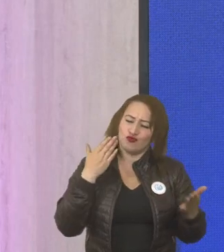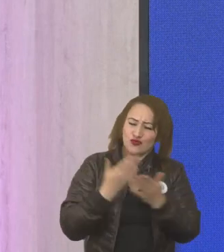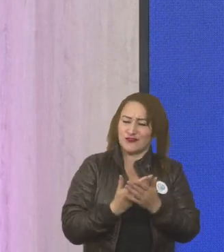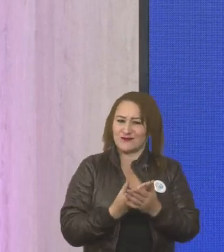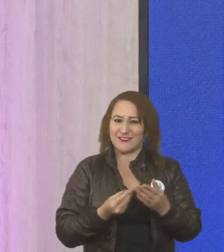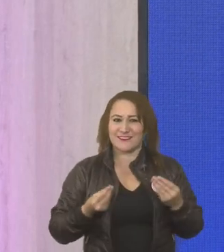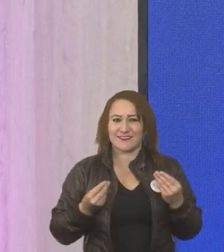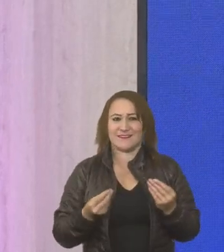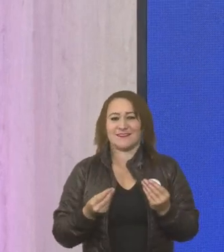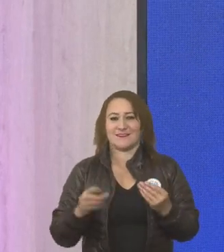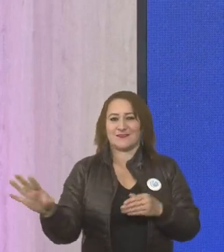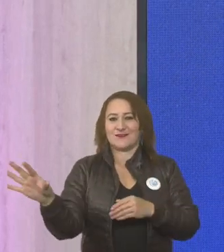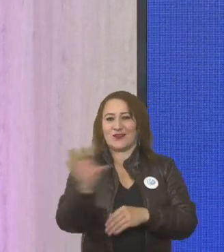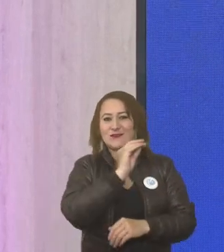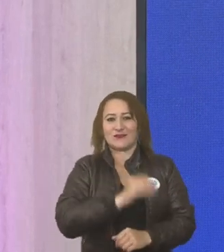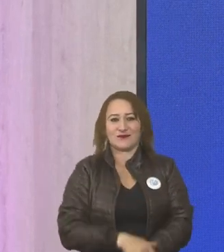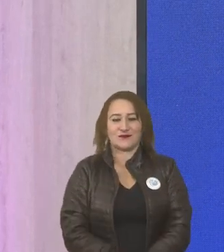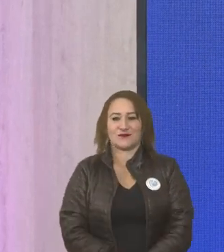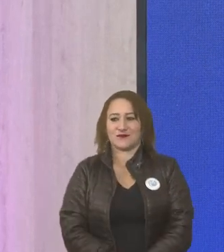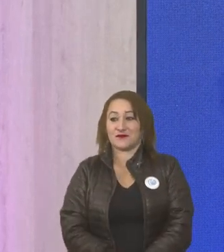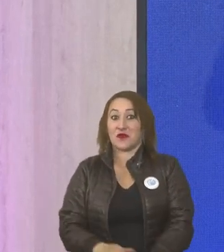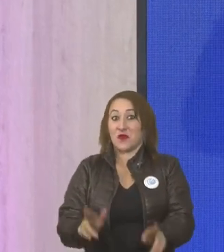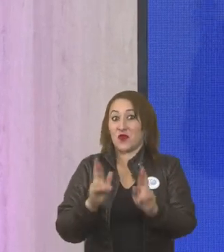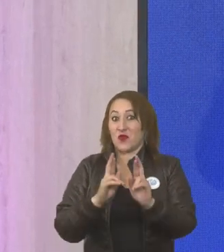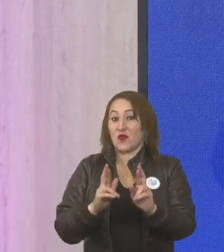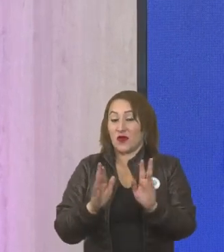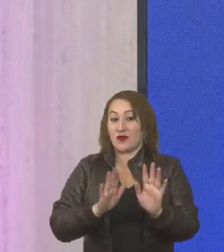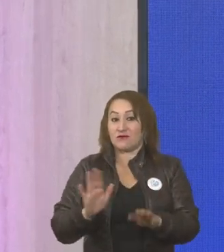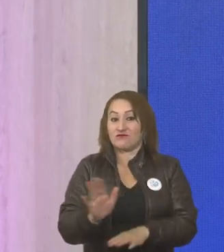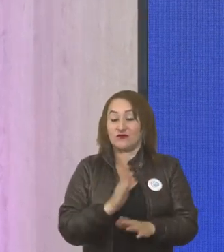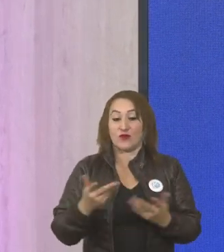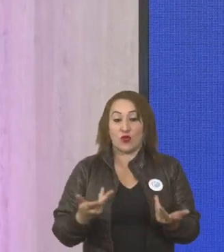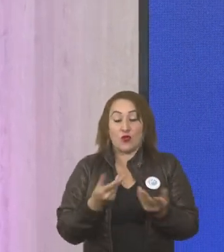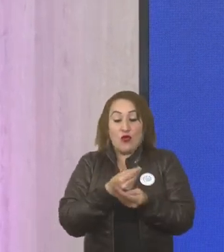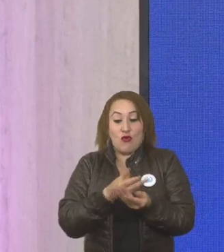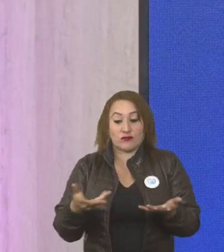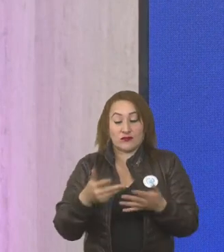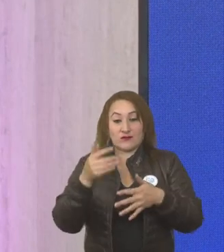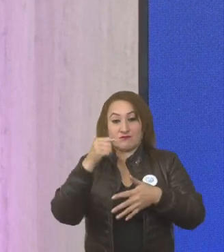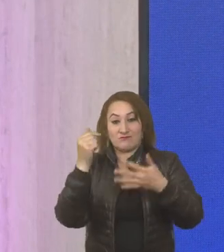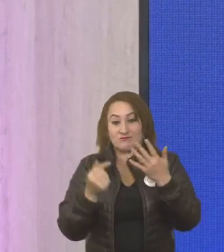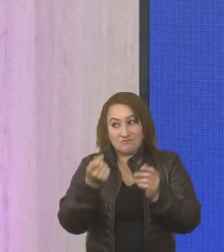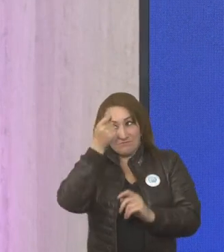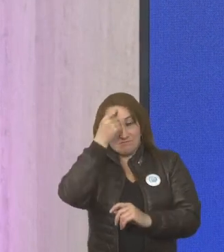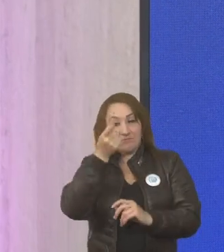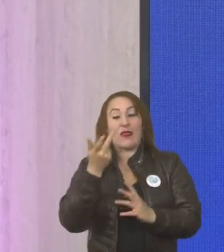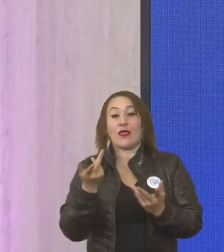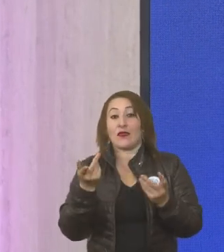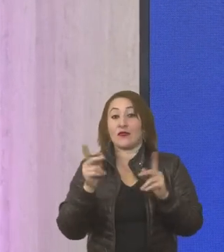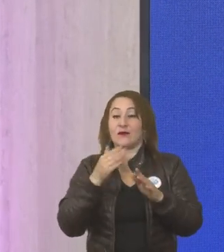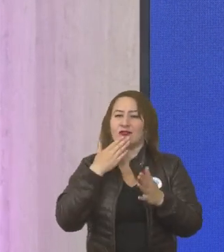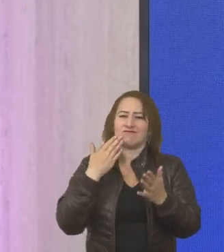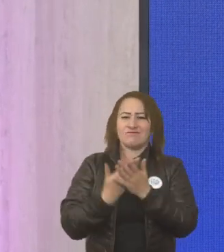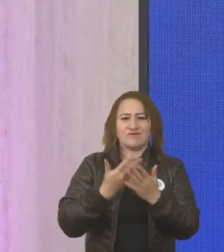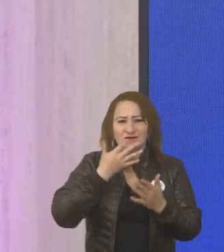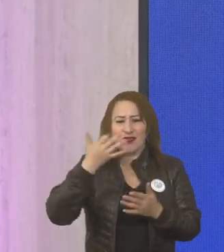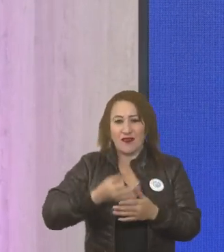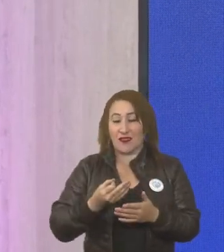Muchísimas gracias a todos. Espero que hayan quedado muchas cosas ahí. Y gracias de